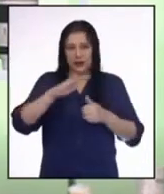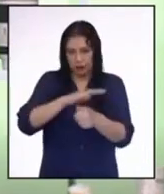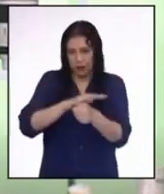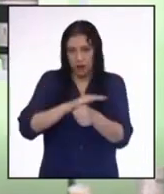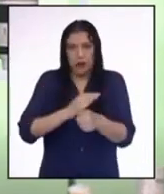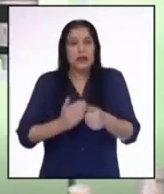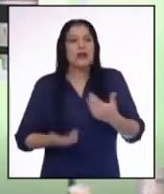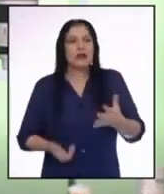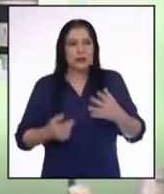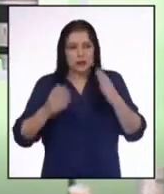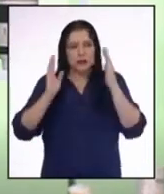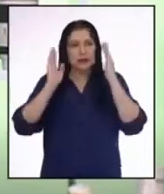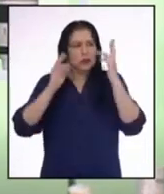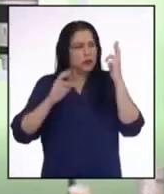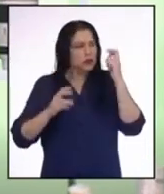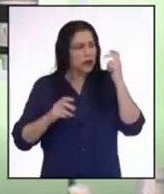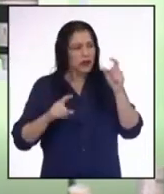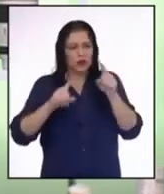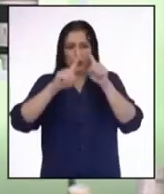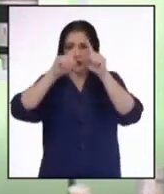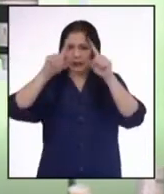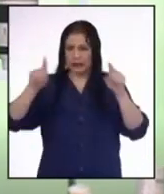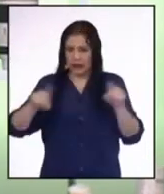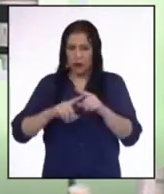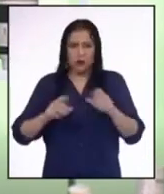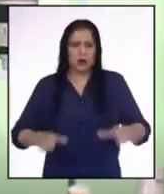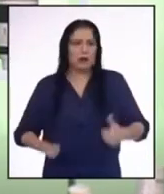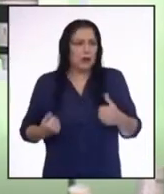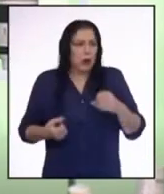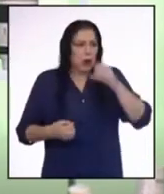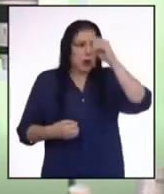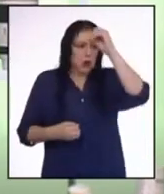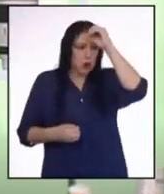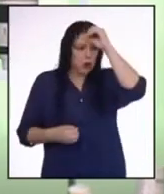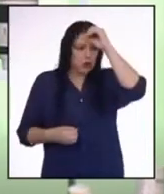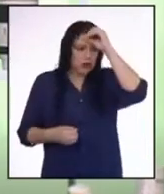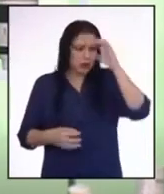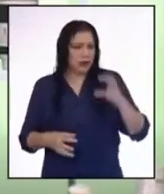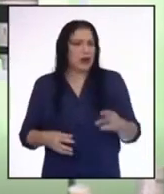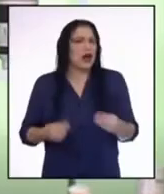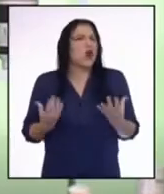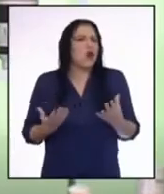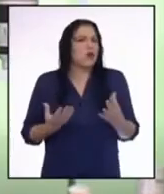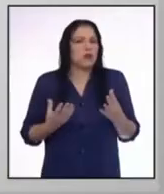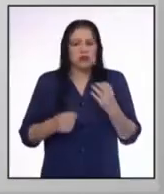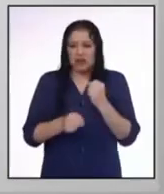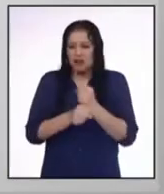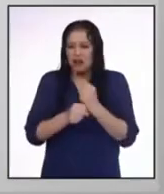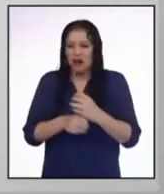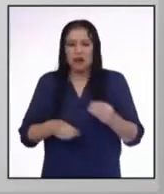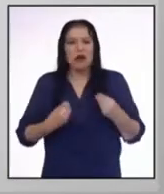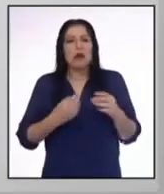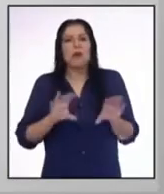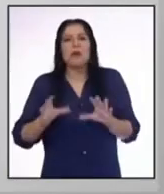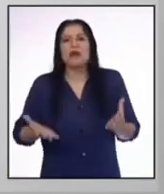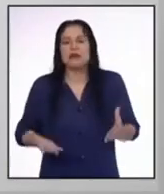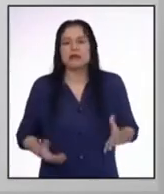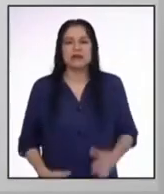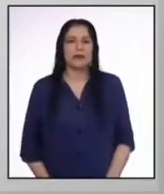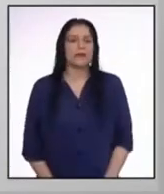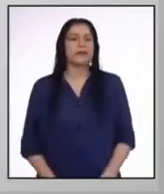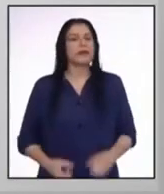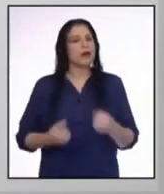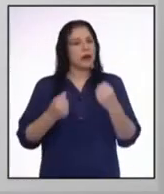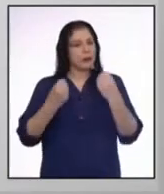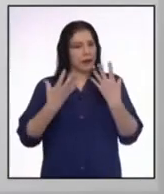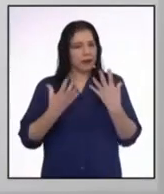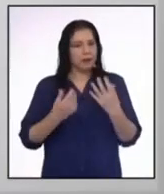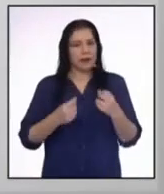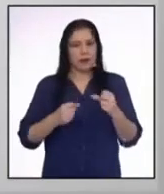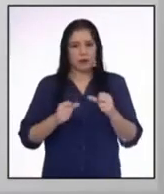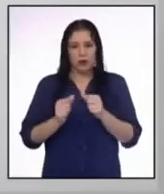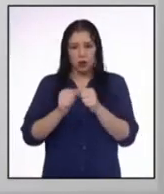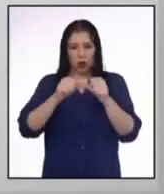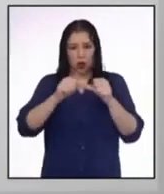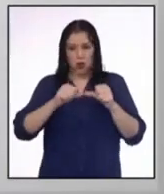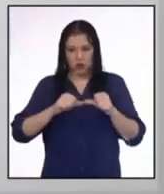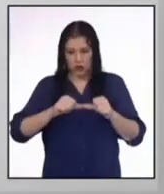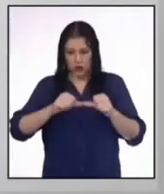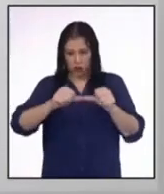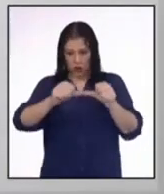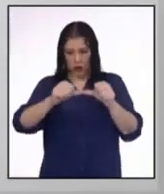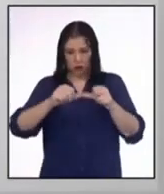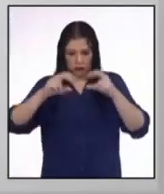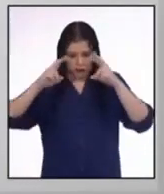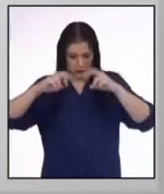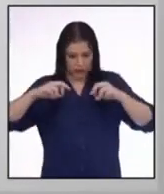Aunque sí escuché la técnica del triángulo de la vida, pero no sabía exactamente cómo es que funcionaba. Bien, pero continuemos analizando